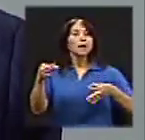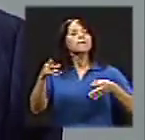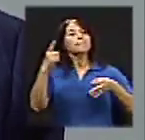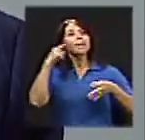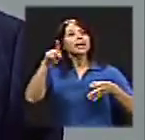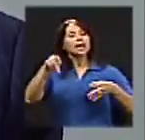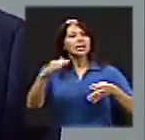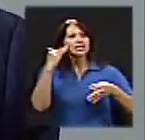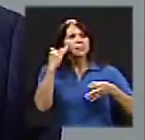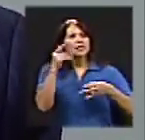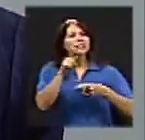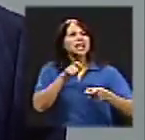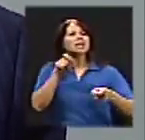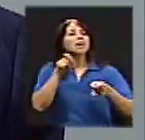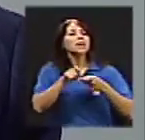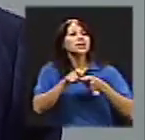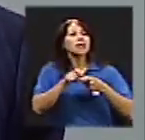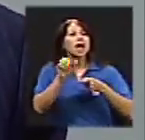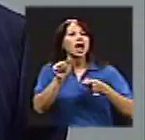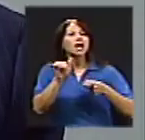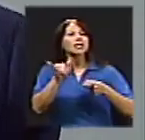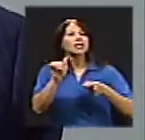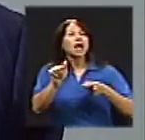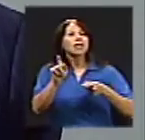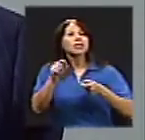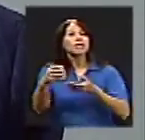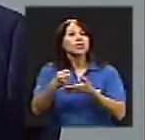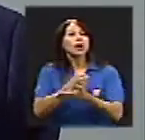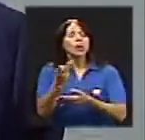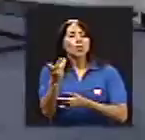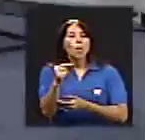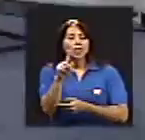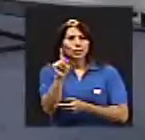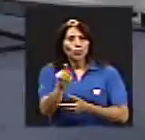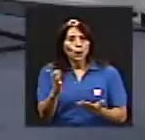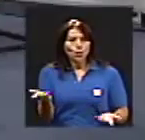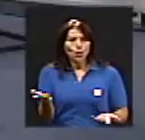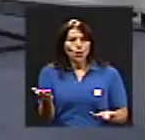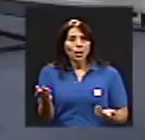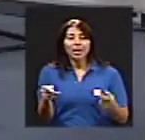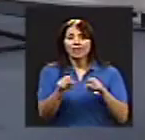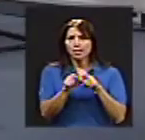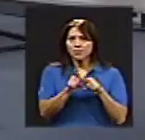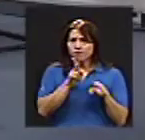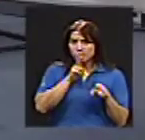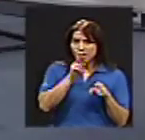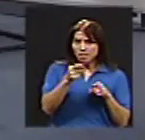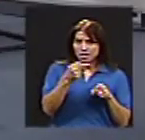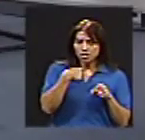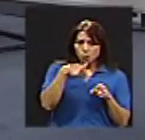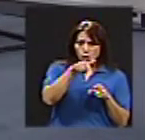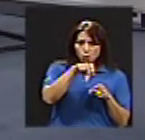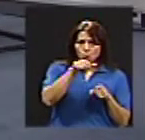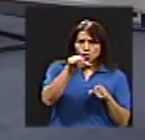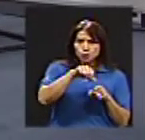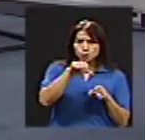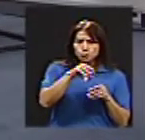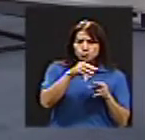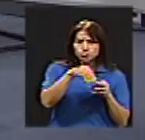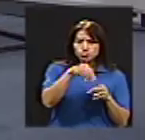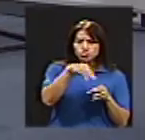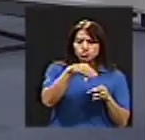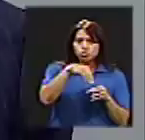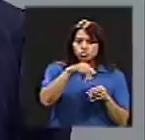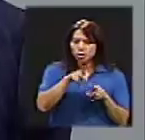es lo que le tiene que cobrar acueductos y alcantarillado y verificar de acuerdo con su consumo si se le está haciendo el cobro como